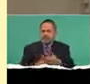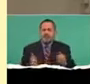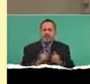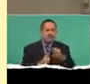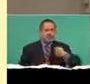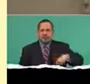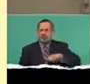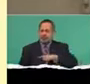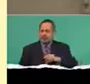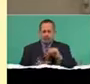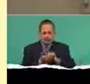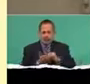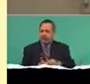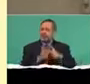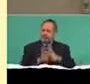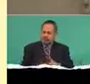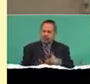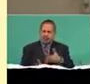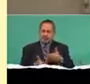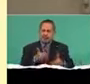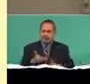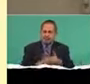común, continúen